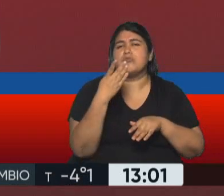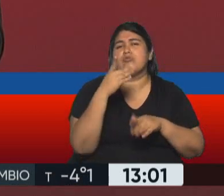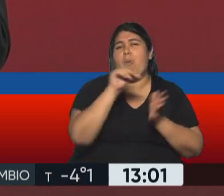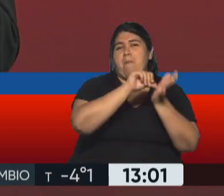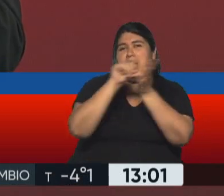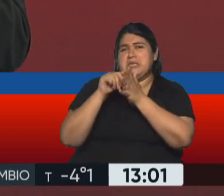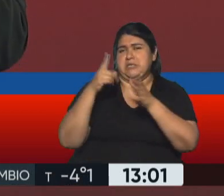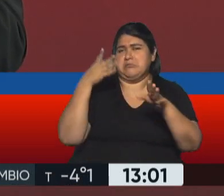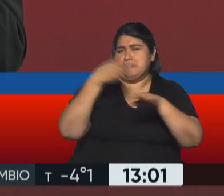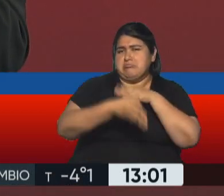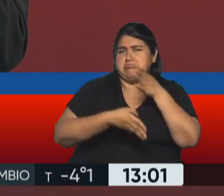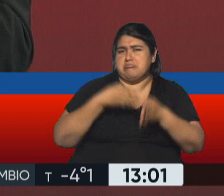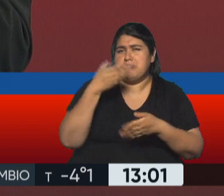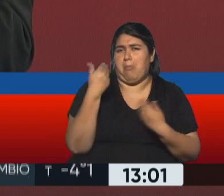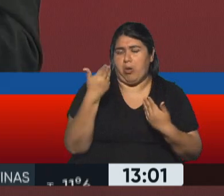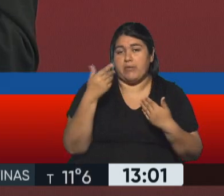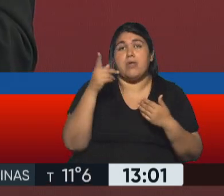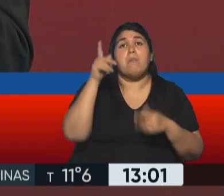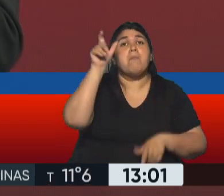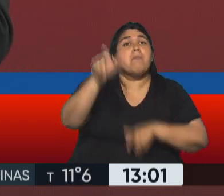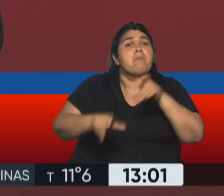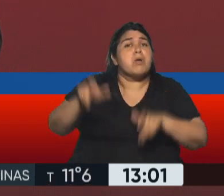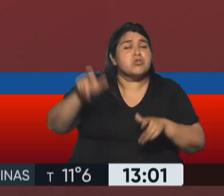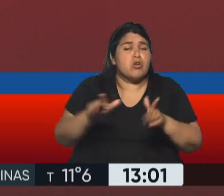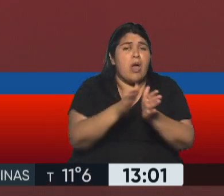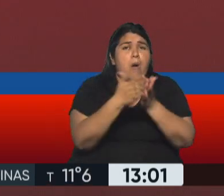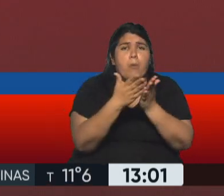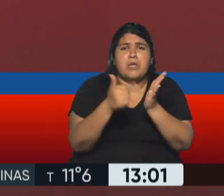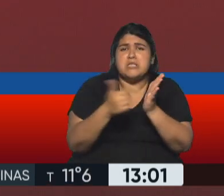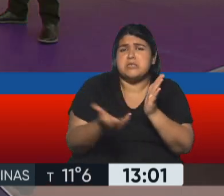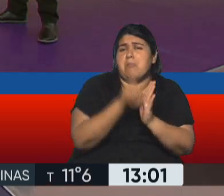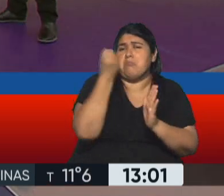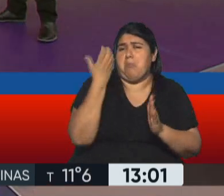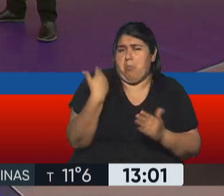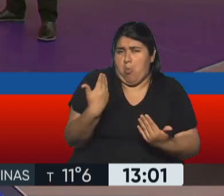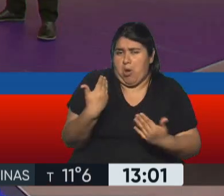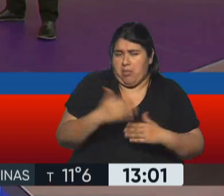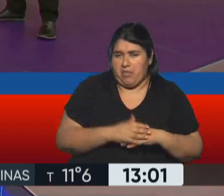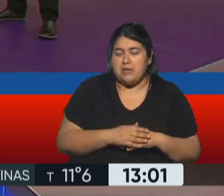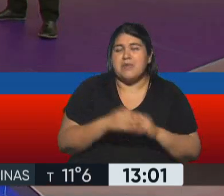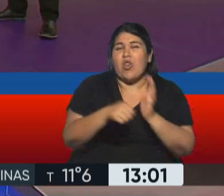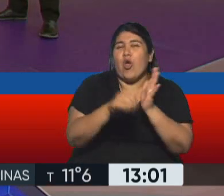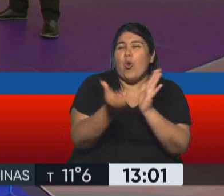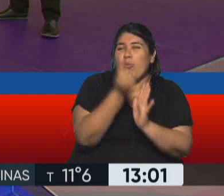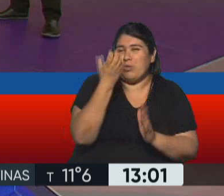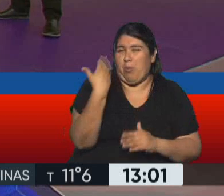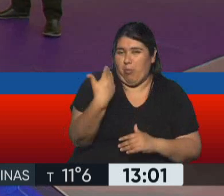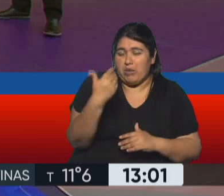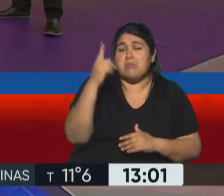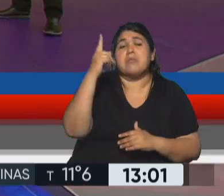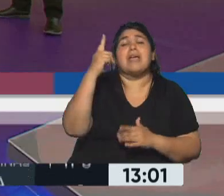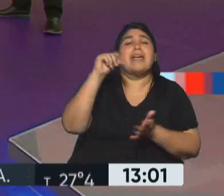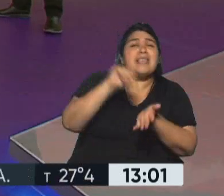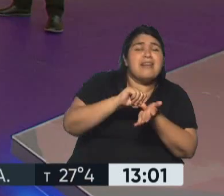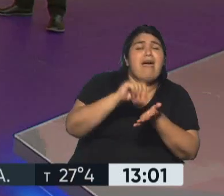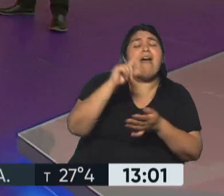países cuyos ciudadanos pueden obtener visas de una manera mucho más sencilla. Entonces, ciudadanos que viven en Irak, en